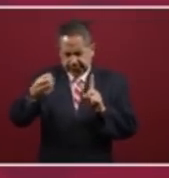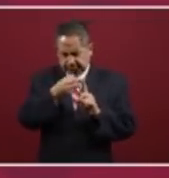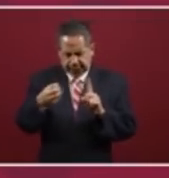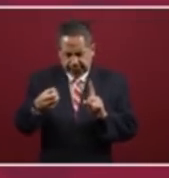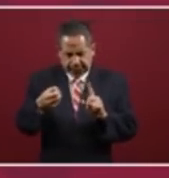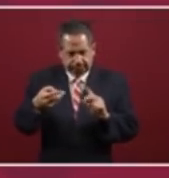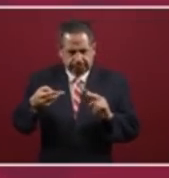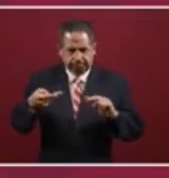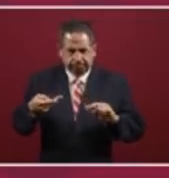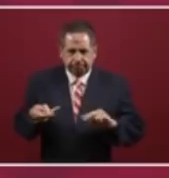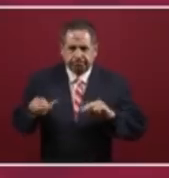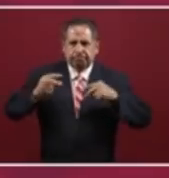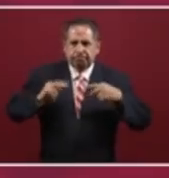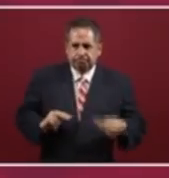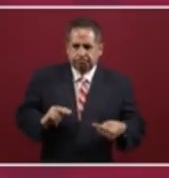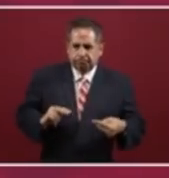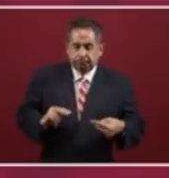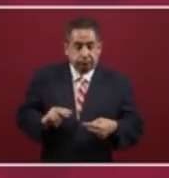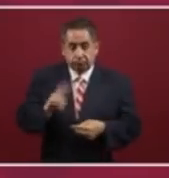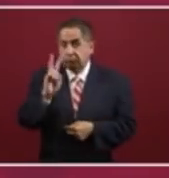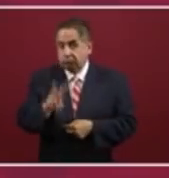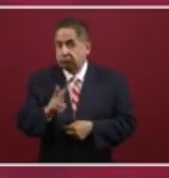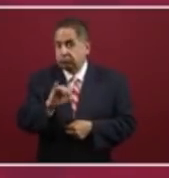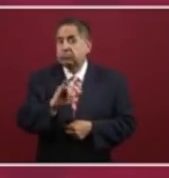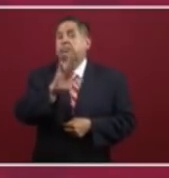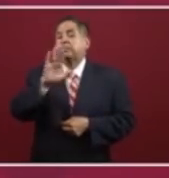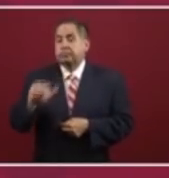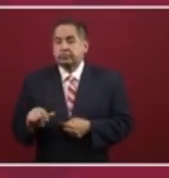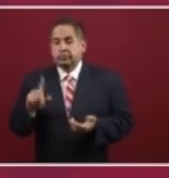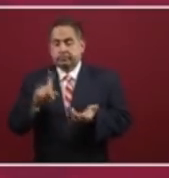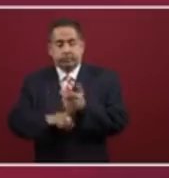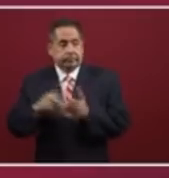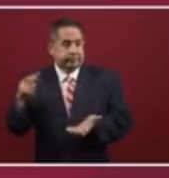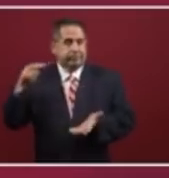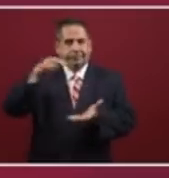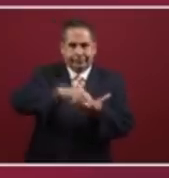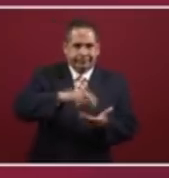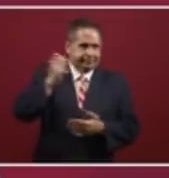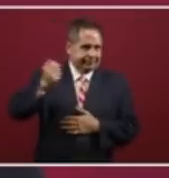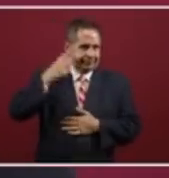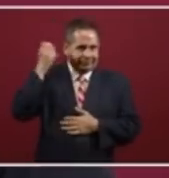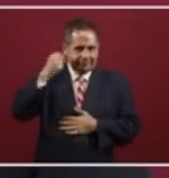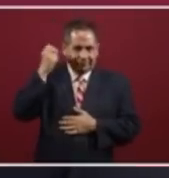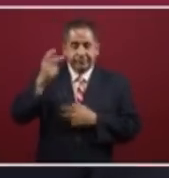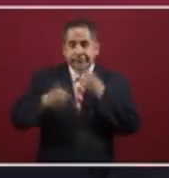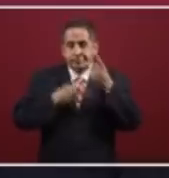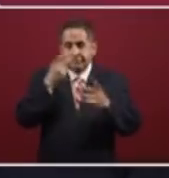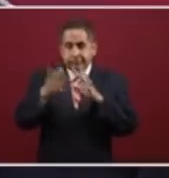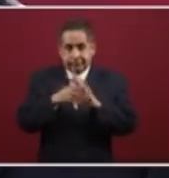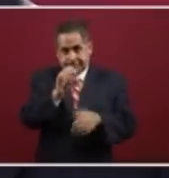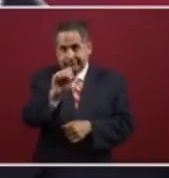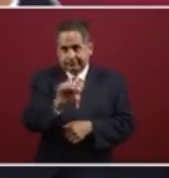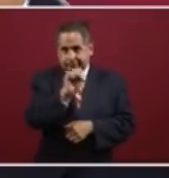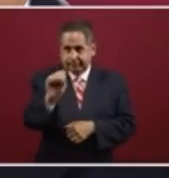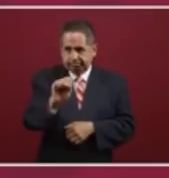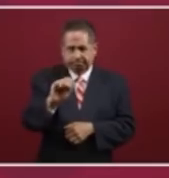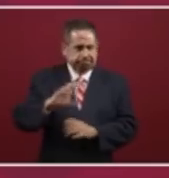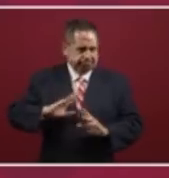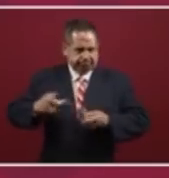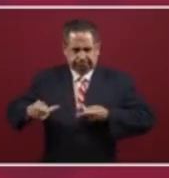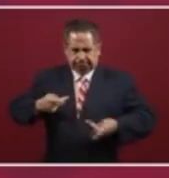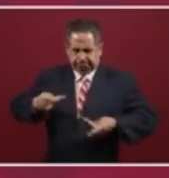el discurso que iba yo a pronunciar el sábado